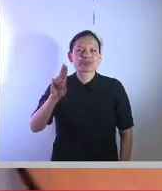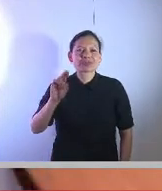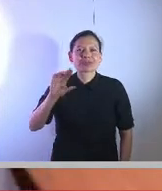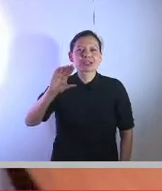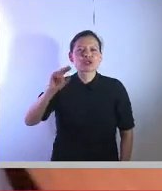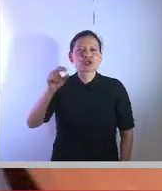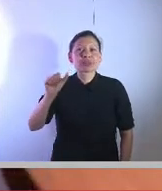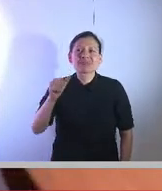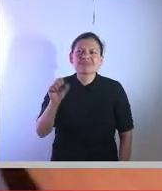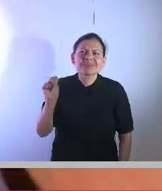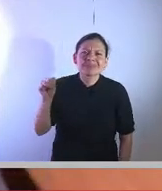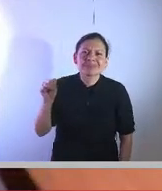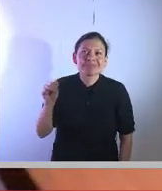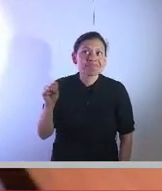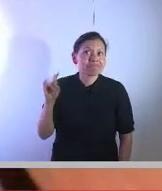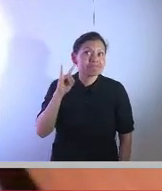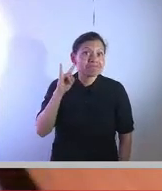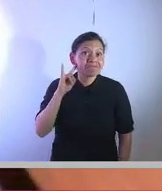Yes, yes. Hello, hello.